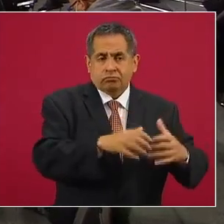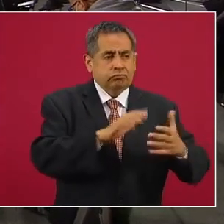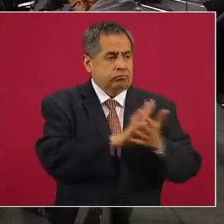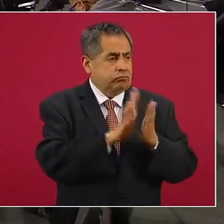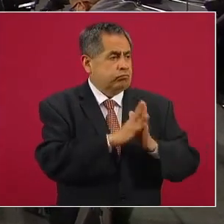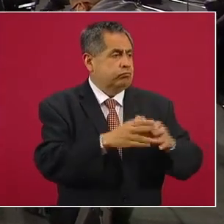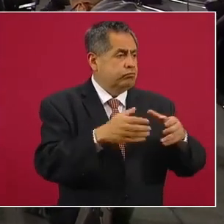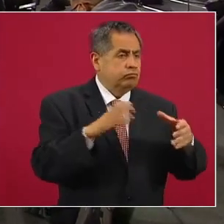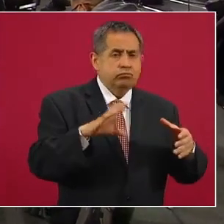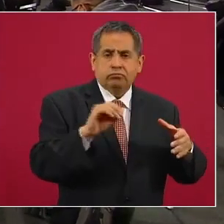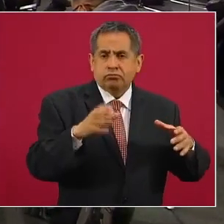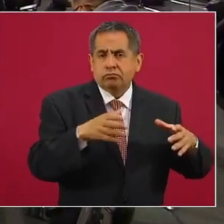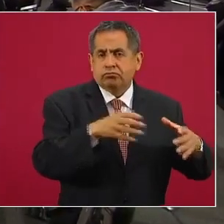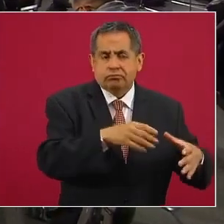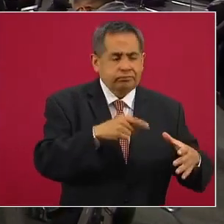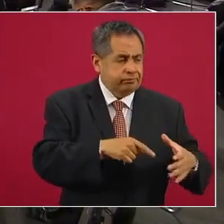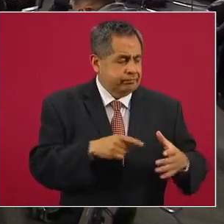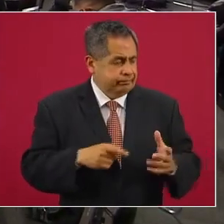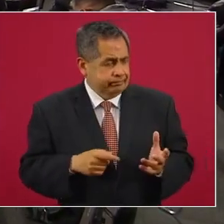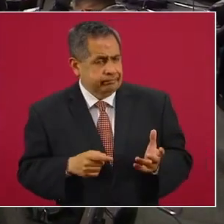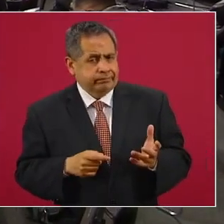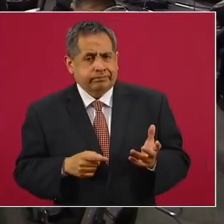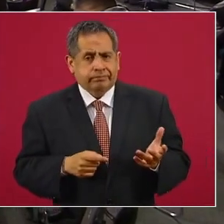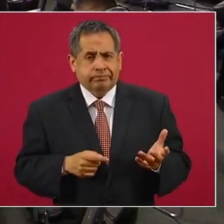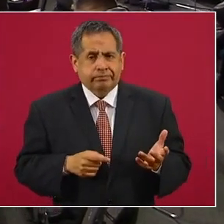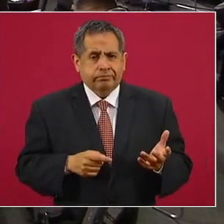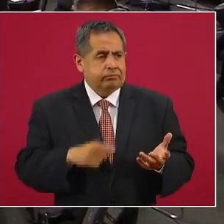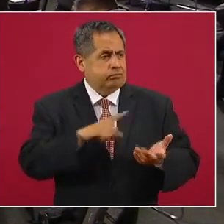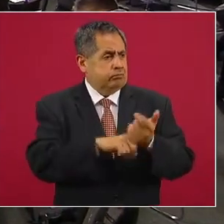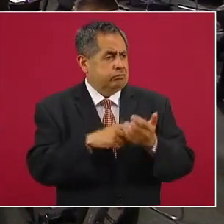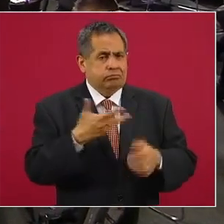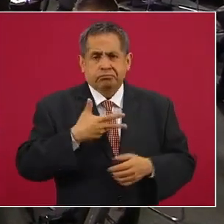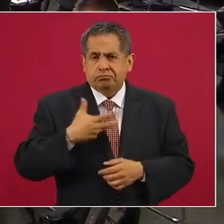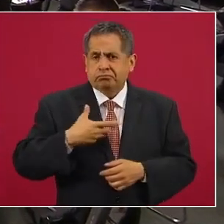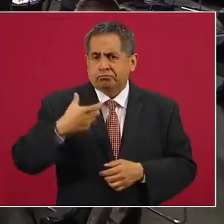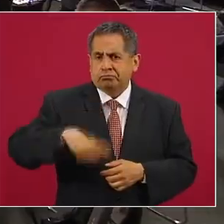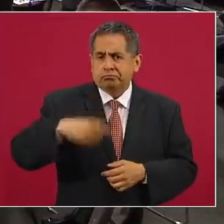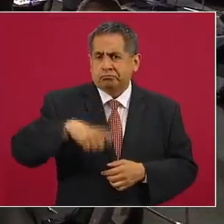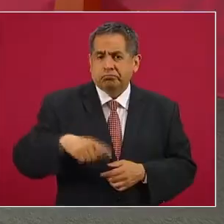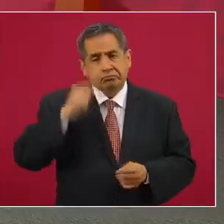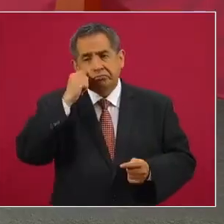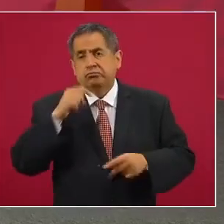que tienen pues muchos recursos.